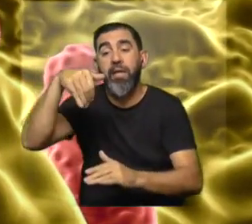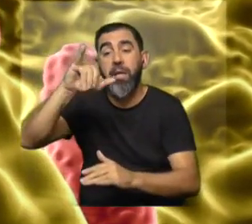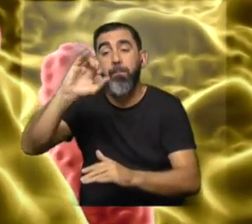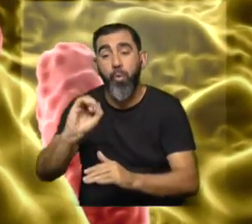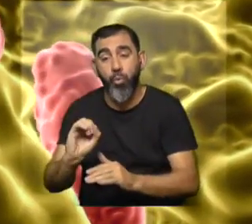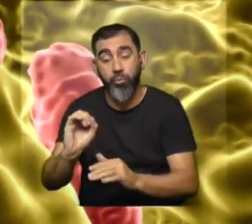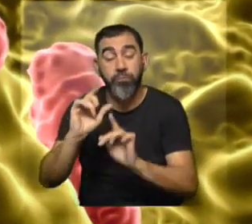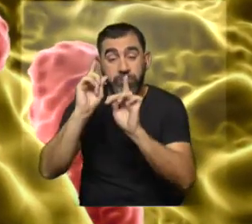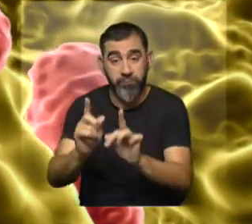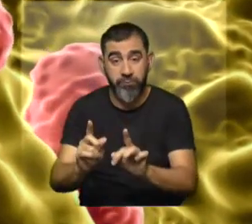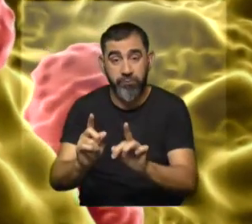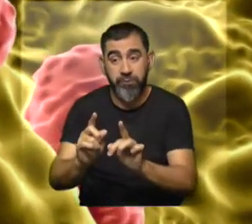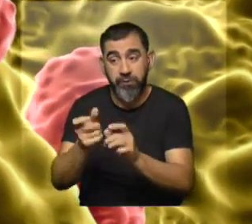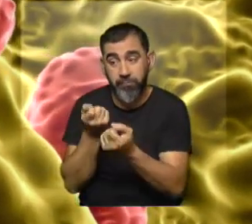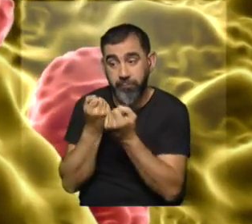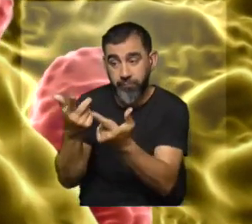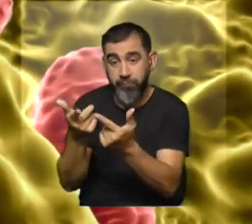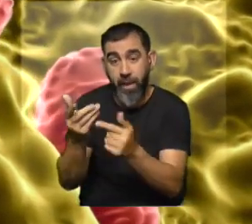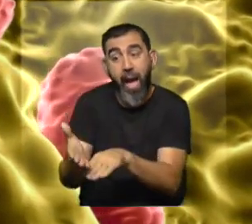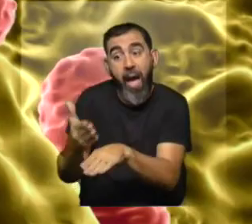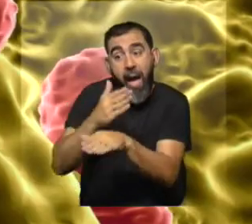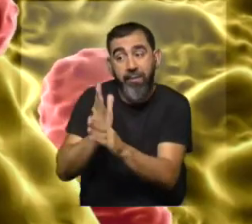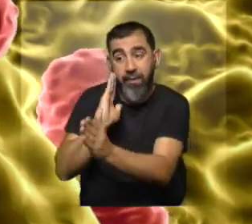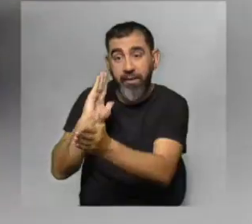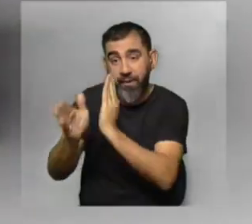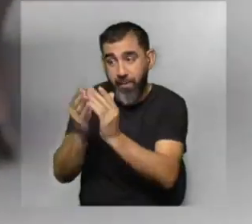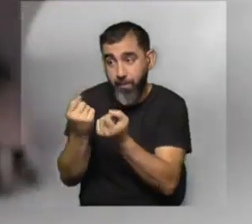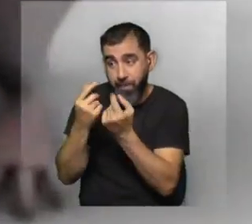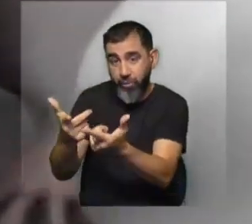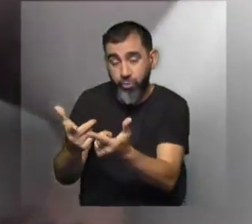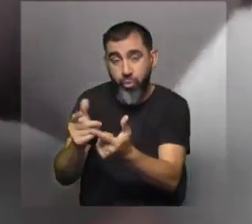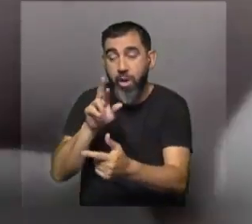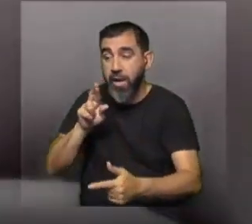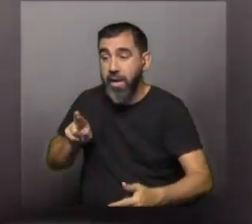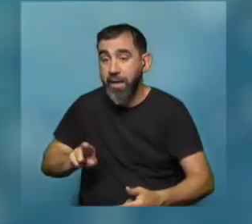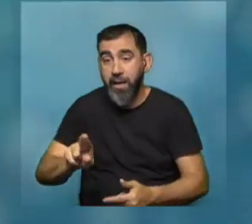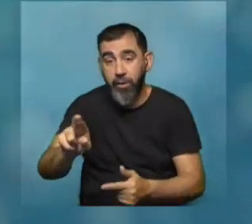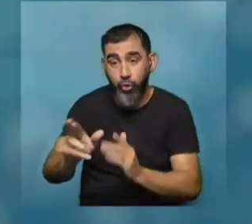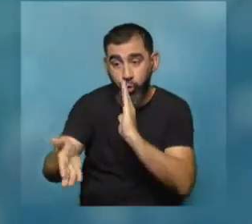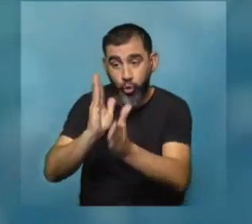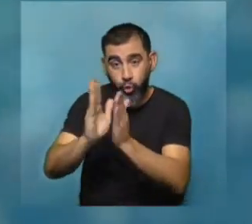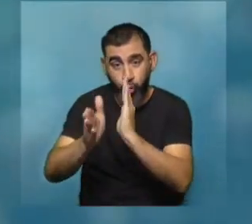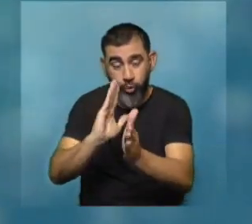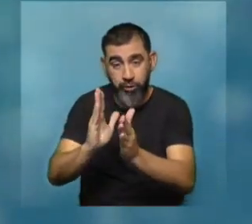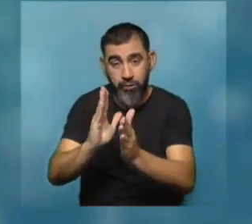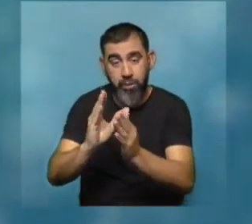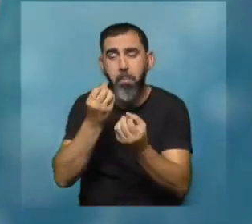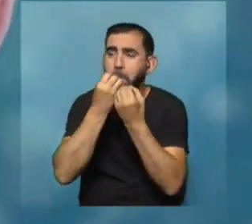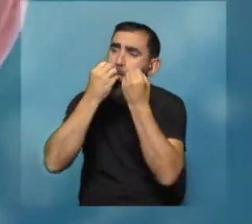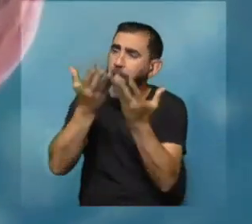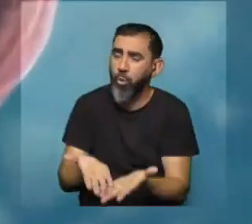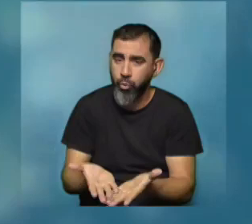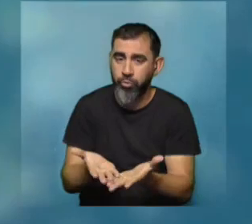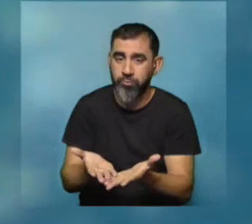hemos encontrado que cuando se administra salmonela antes de la quimioterapia, los ratones tratados la pasan mejor.